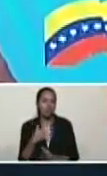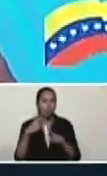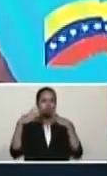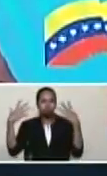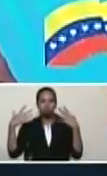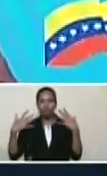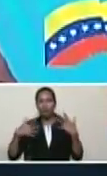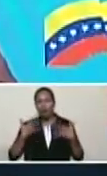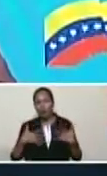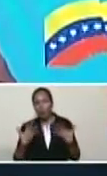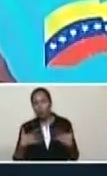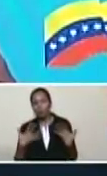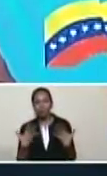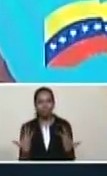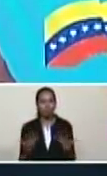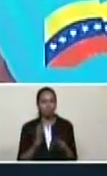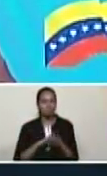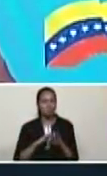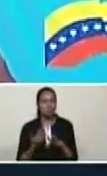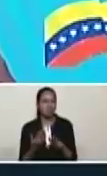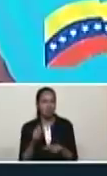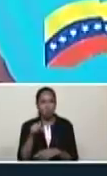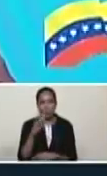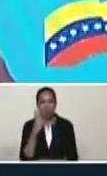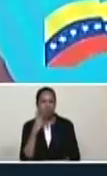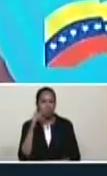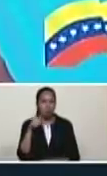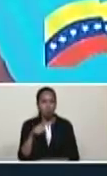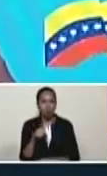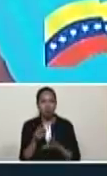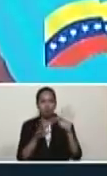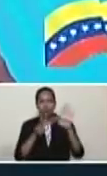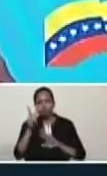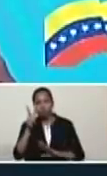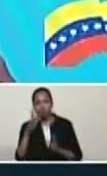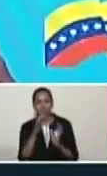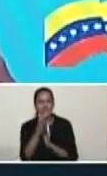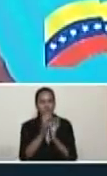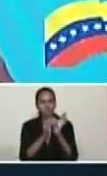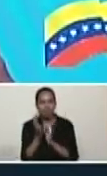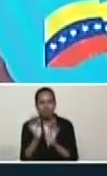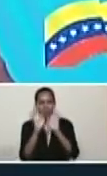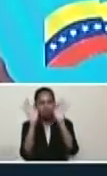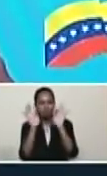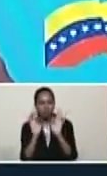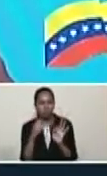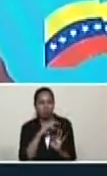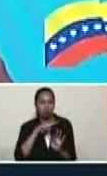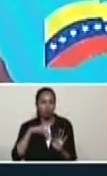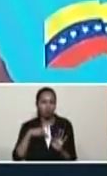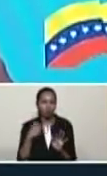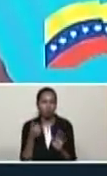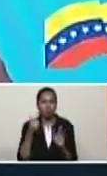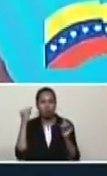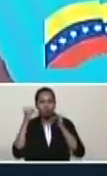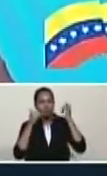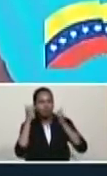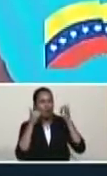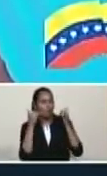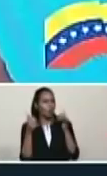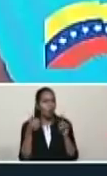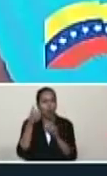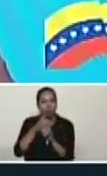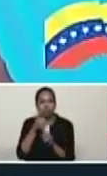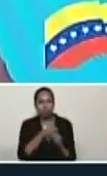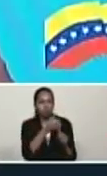alegría. Cuando hoy, 12 de abril, la forma de conmemorar la lucha contra ese golpe de Estado